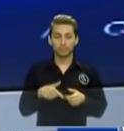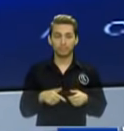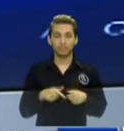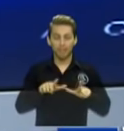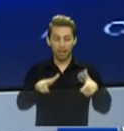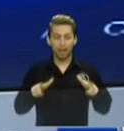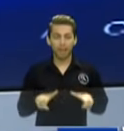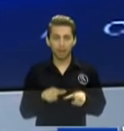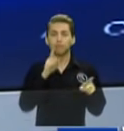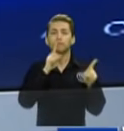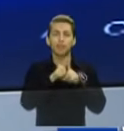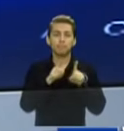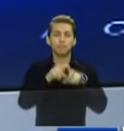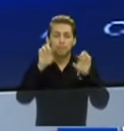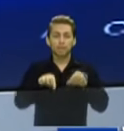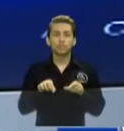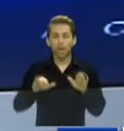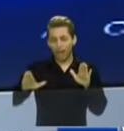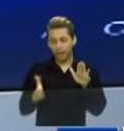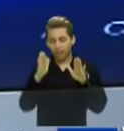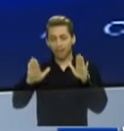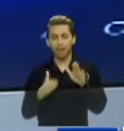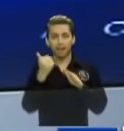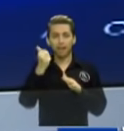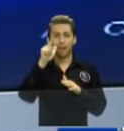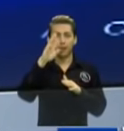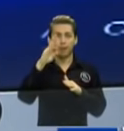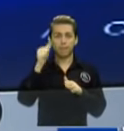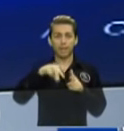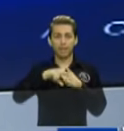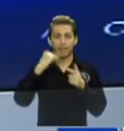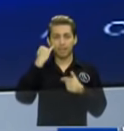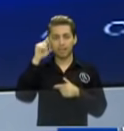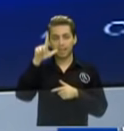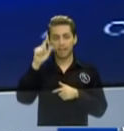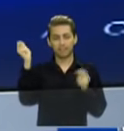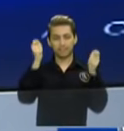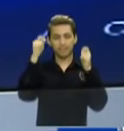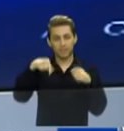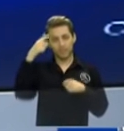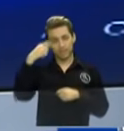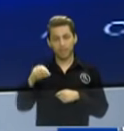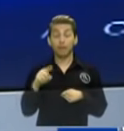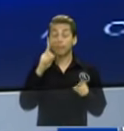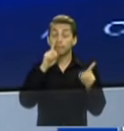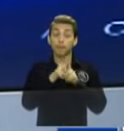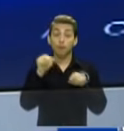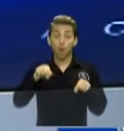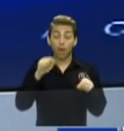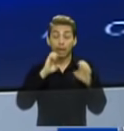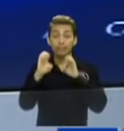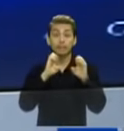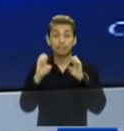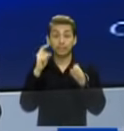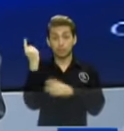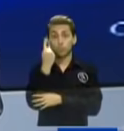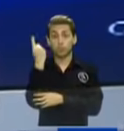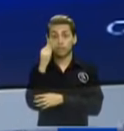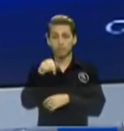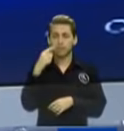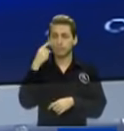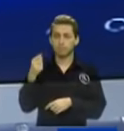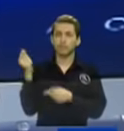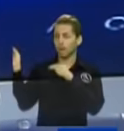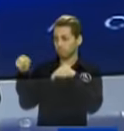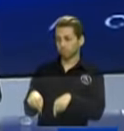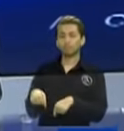albañiles en su día. Y nos vamos de lleno con la entrevista por la importancia, ya que está con nosotros en vivo y en directo el presidente de la República,